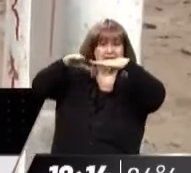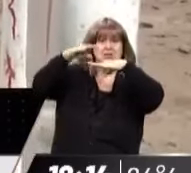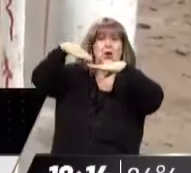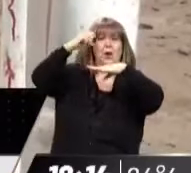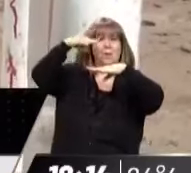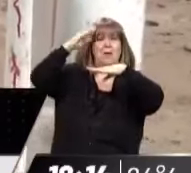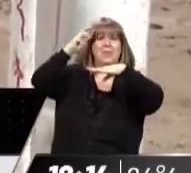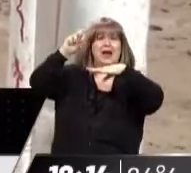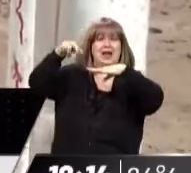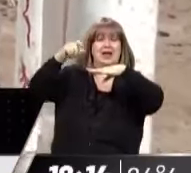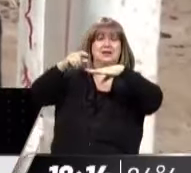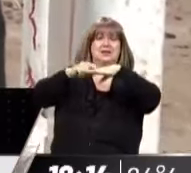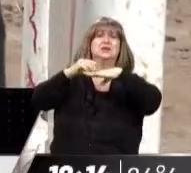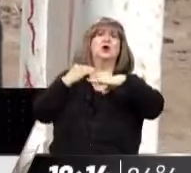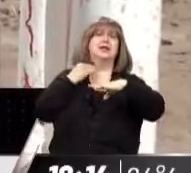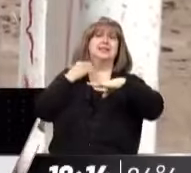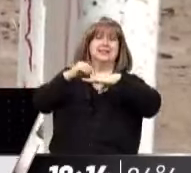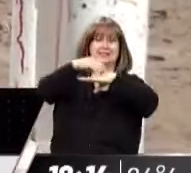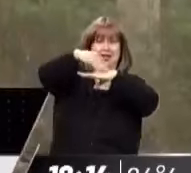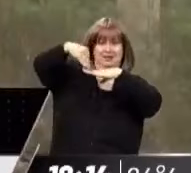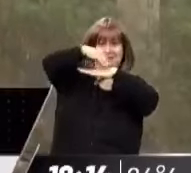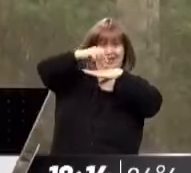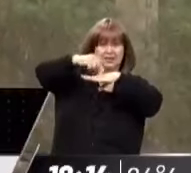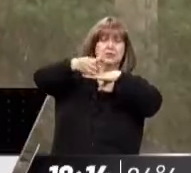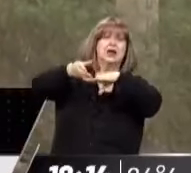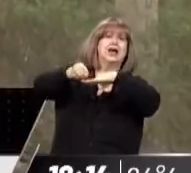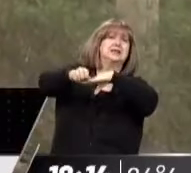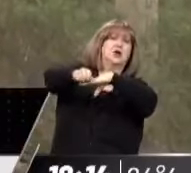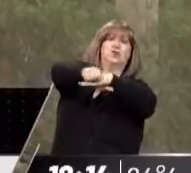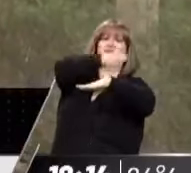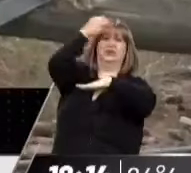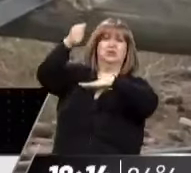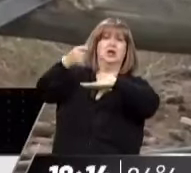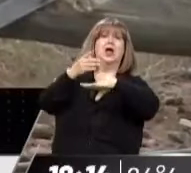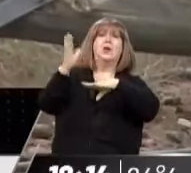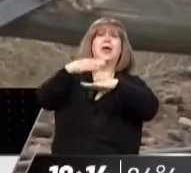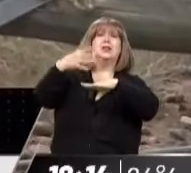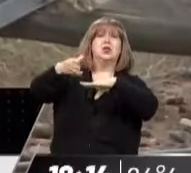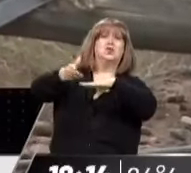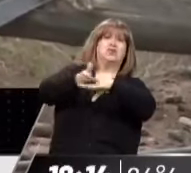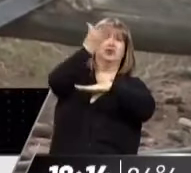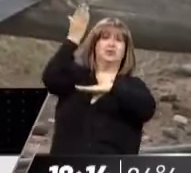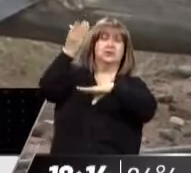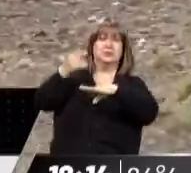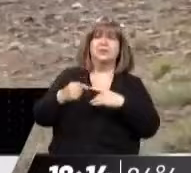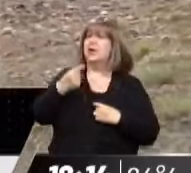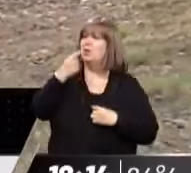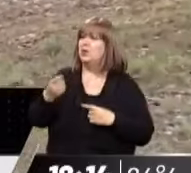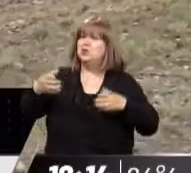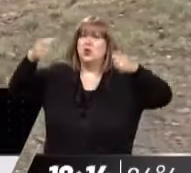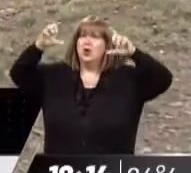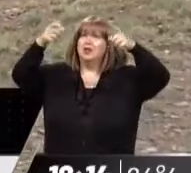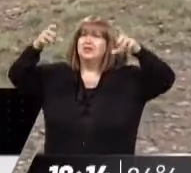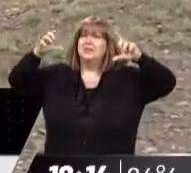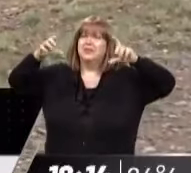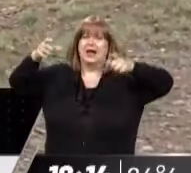piedra también rompió membrana, así que San Roque necesita ayuda. ¿Y esos tanques que vemos ahí enfrente, que están